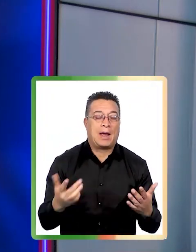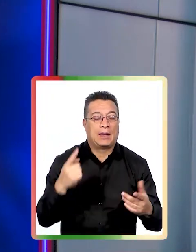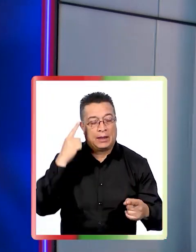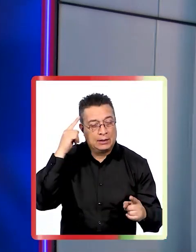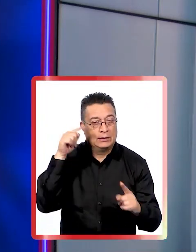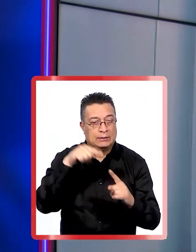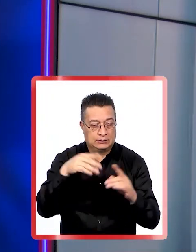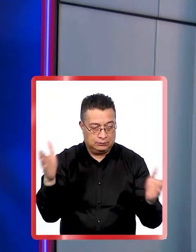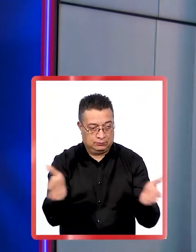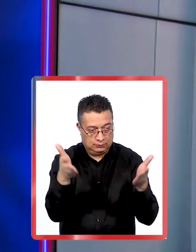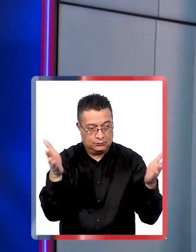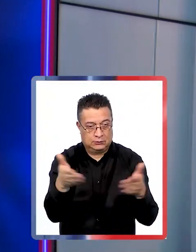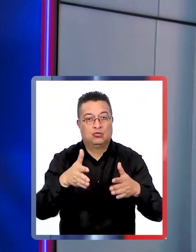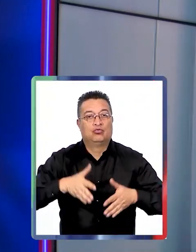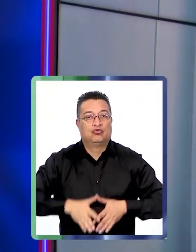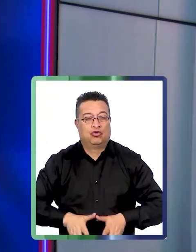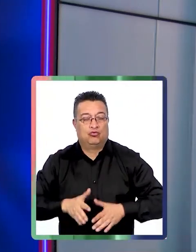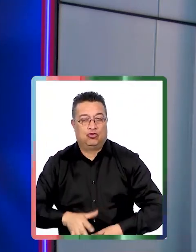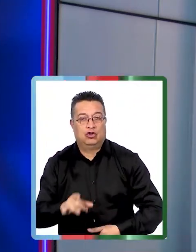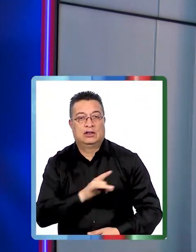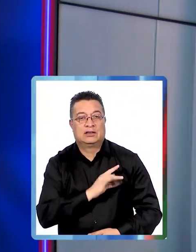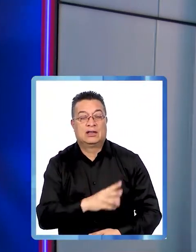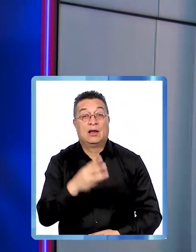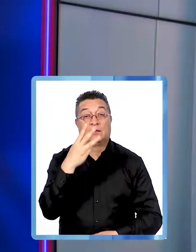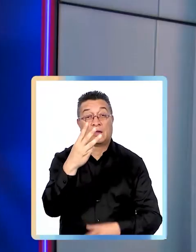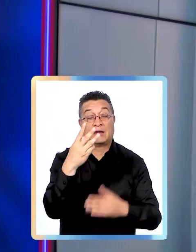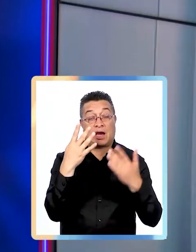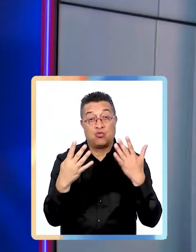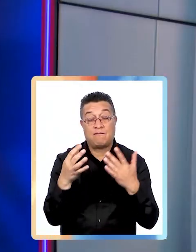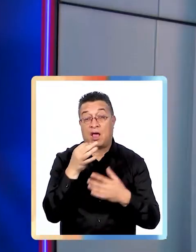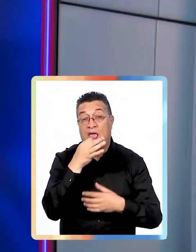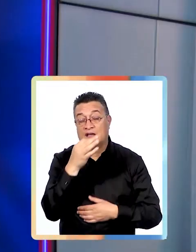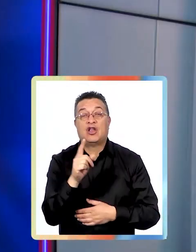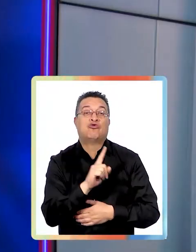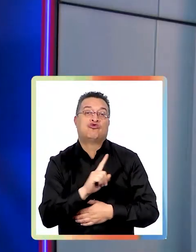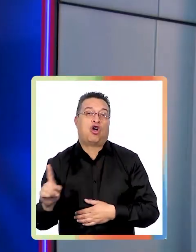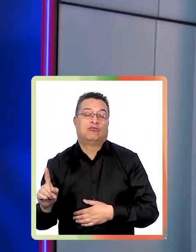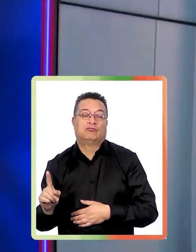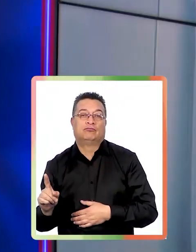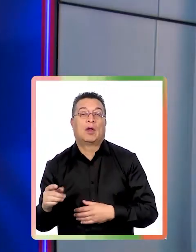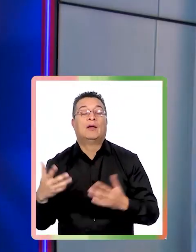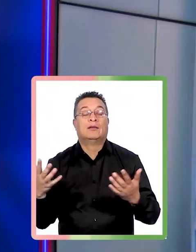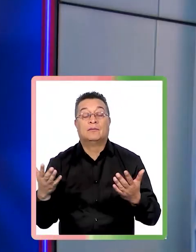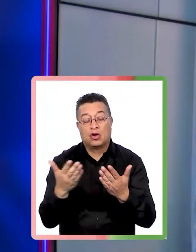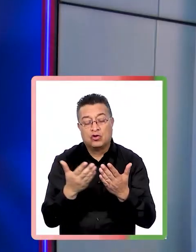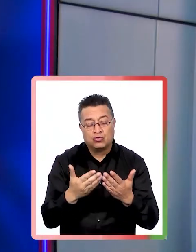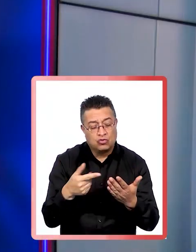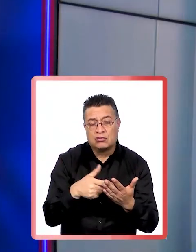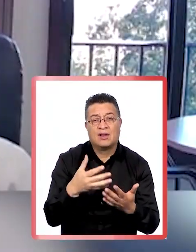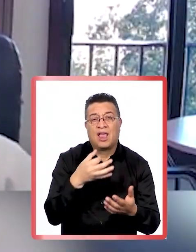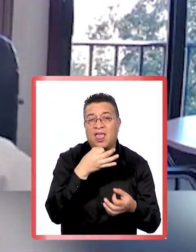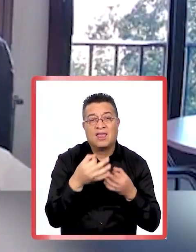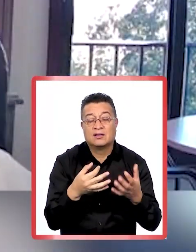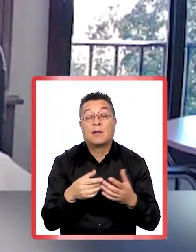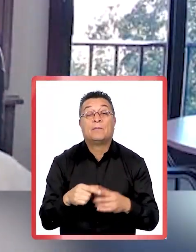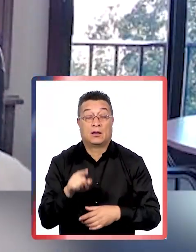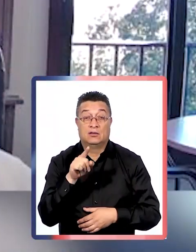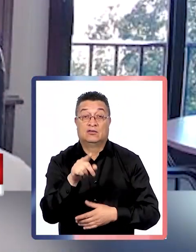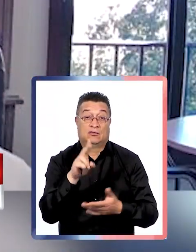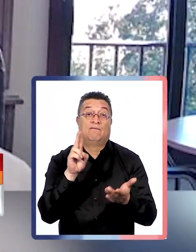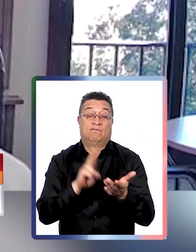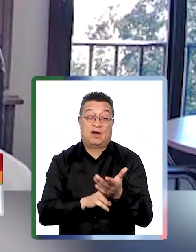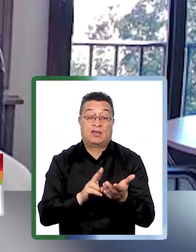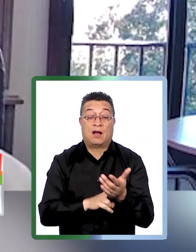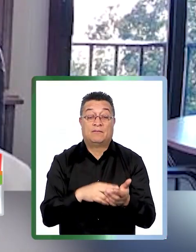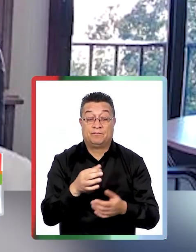políticas y medidas para fomentar la natalidad en nuestro país. El 39% dice no. ¿Qué nos revela este estudio, doctor? Yo creo que eso es